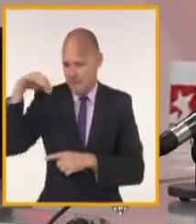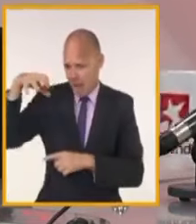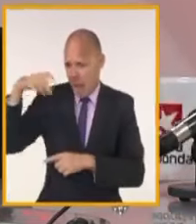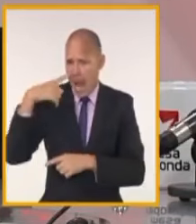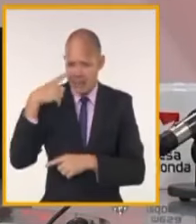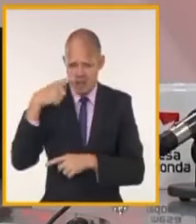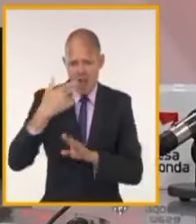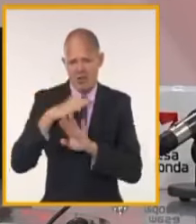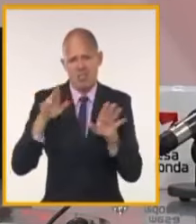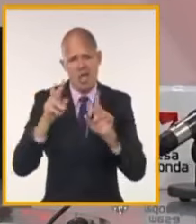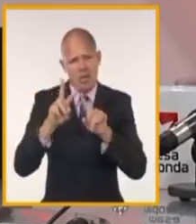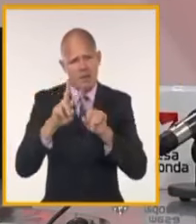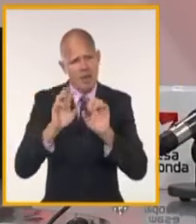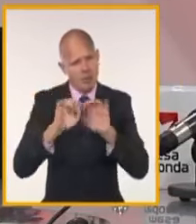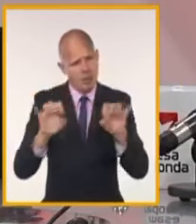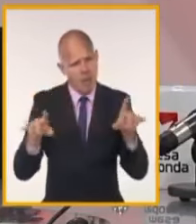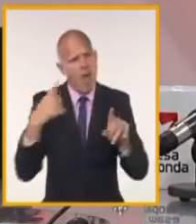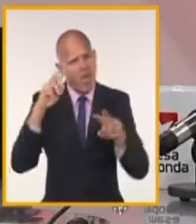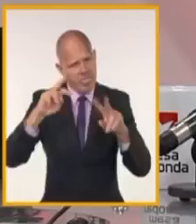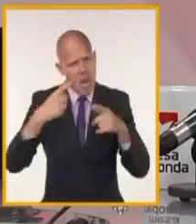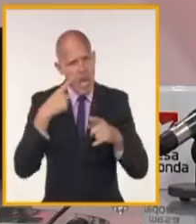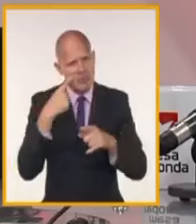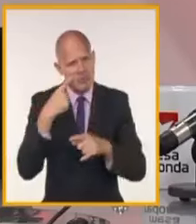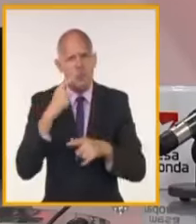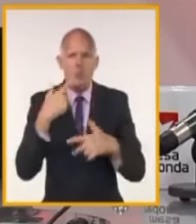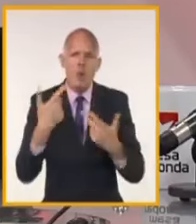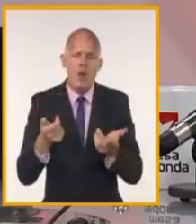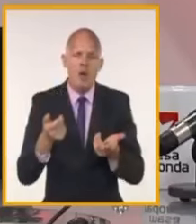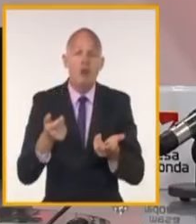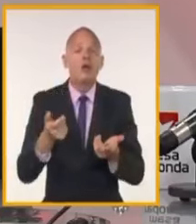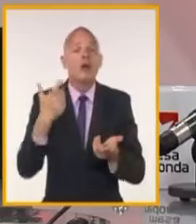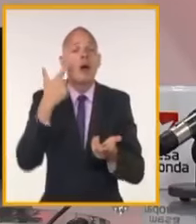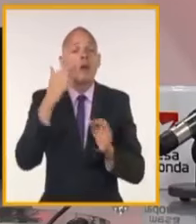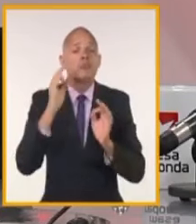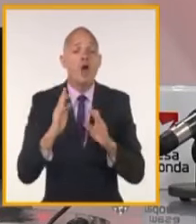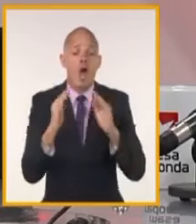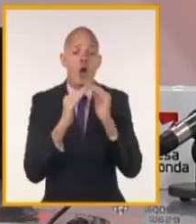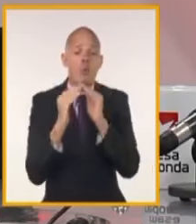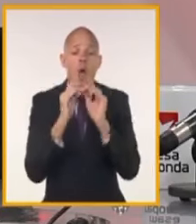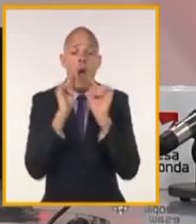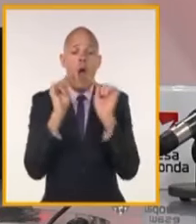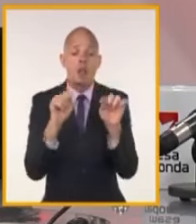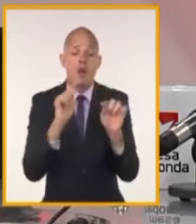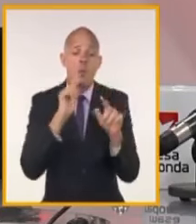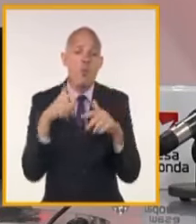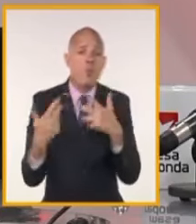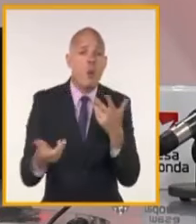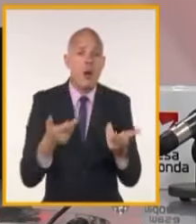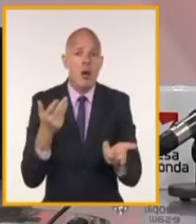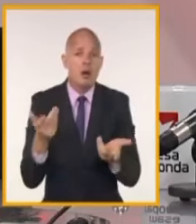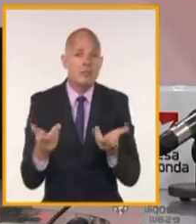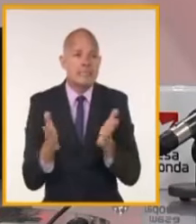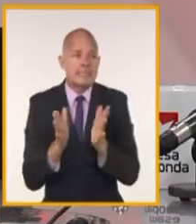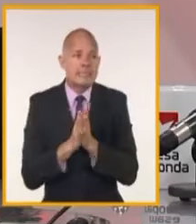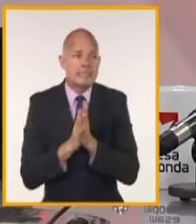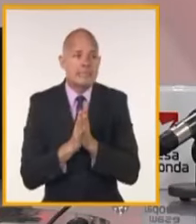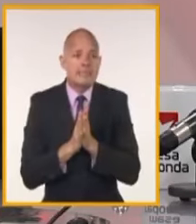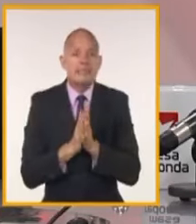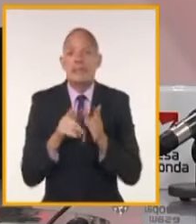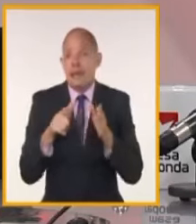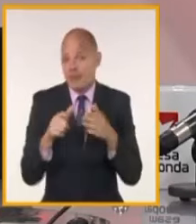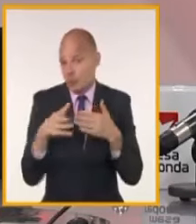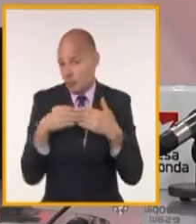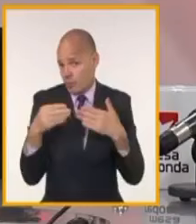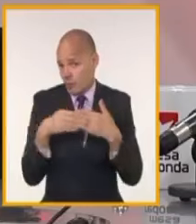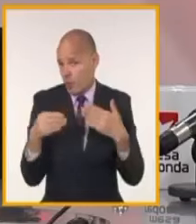televisión pero siempre es importante Cómo en una comunidad que aporta en uno de los sectores que más divisa aporta al